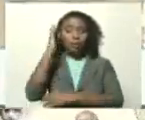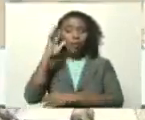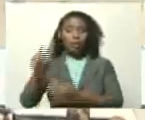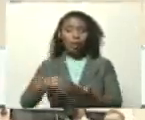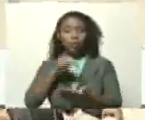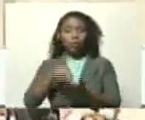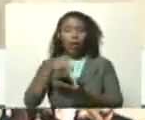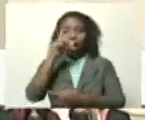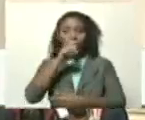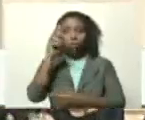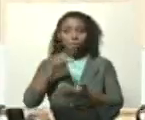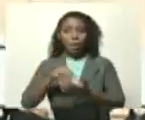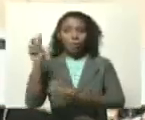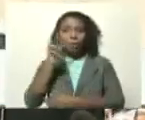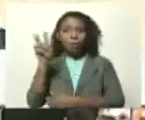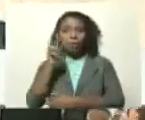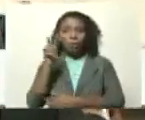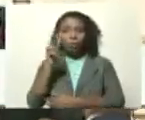para el año